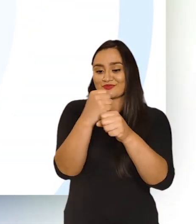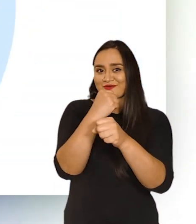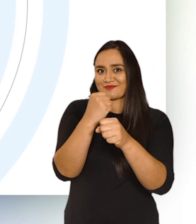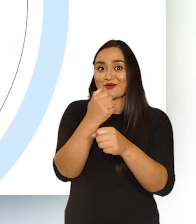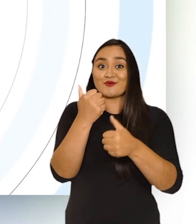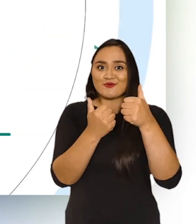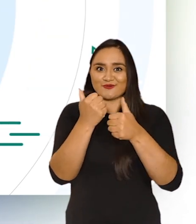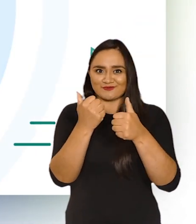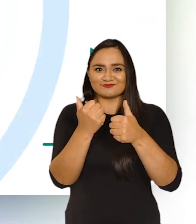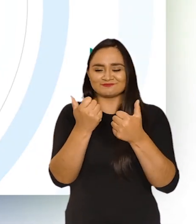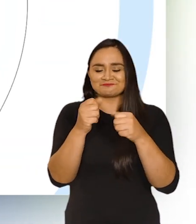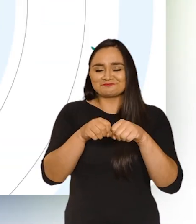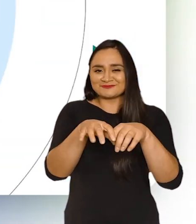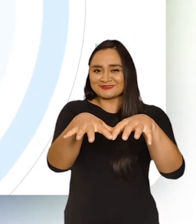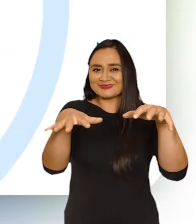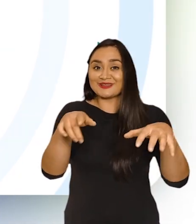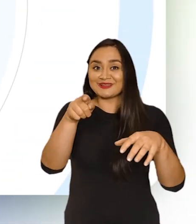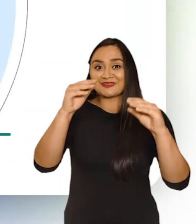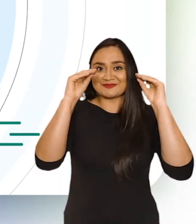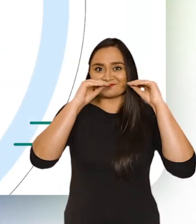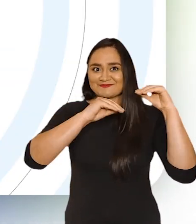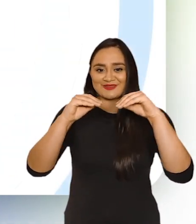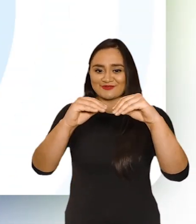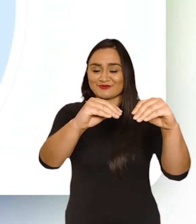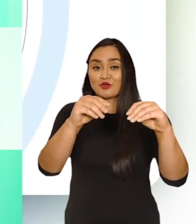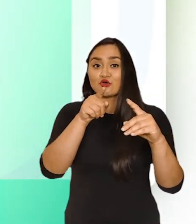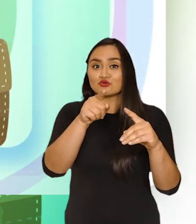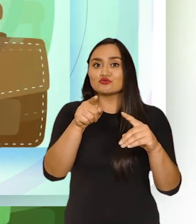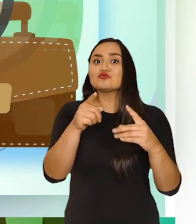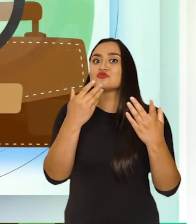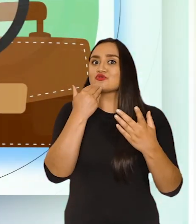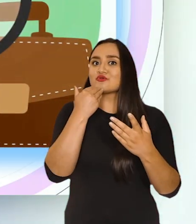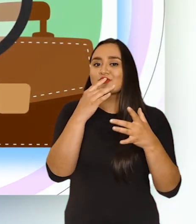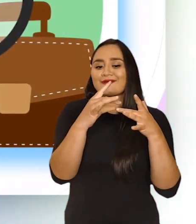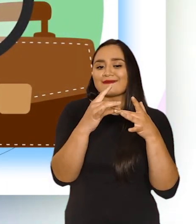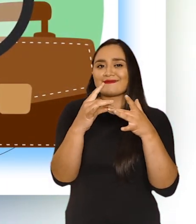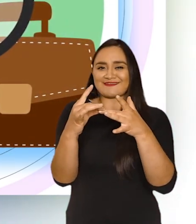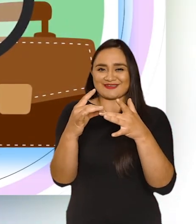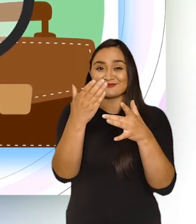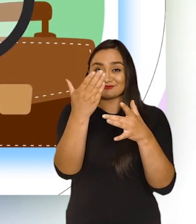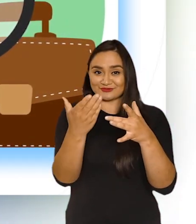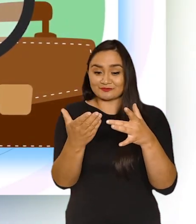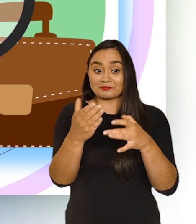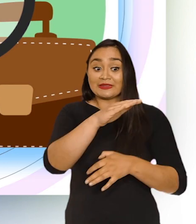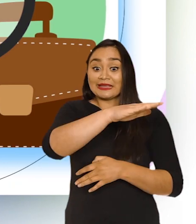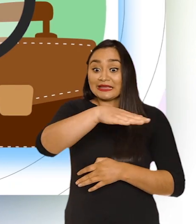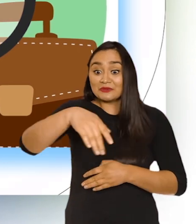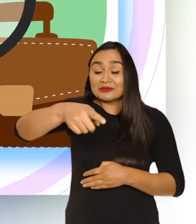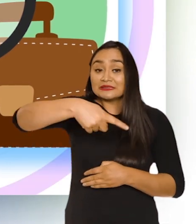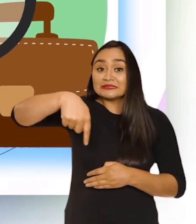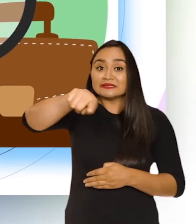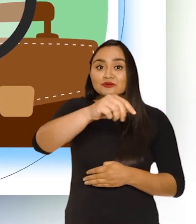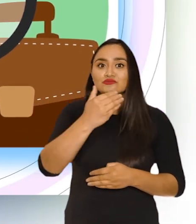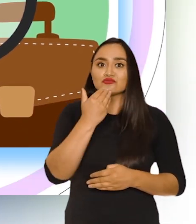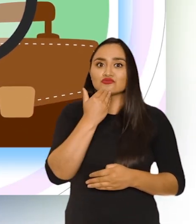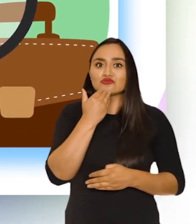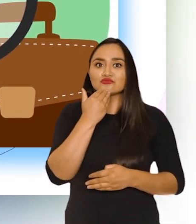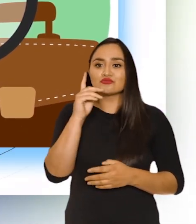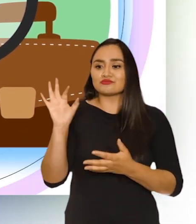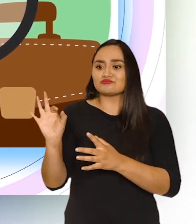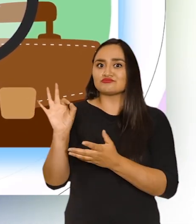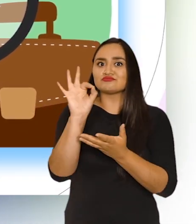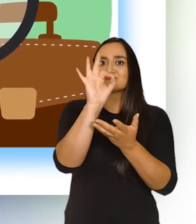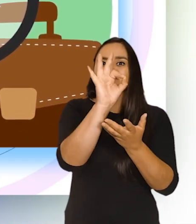consideremos los roles. A manera general, en esta metodología, tú te conviertes en una guía y las y los estudiantes son